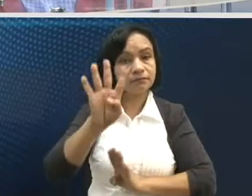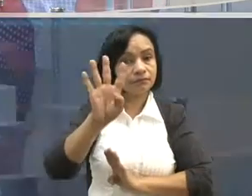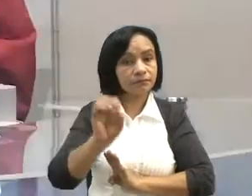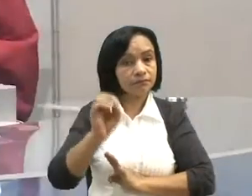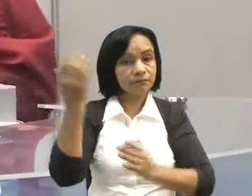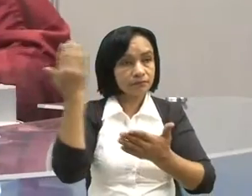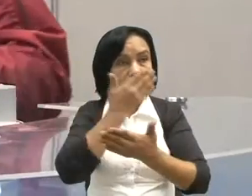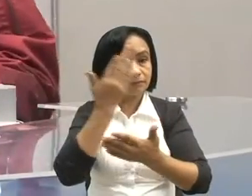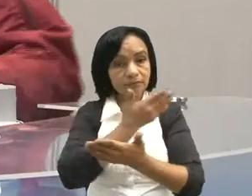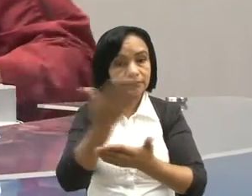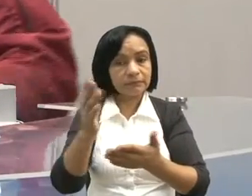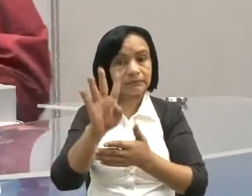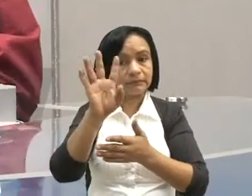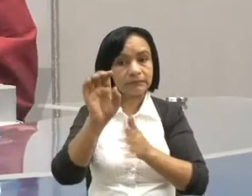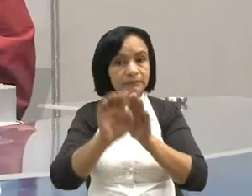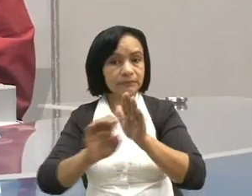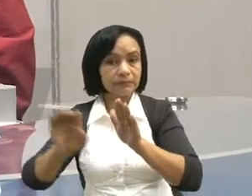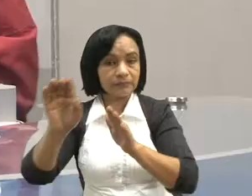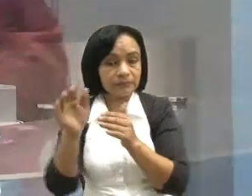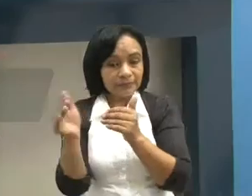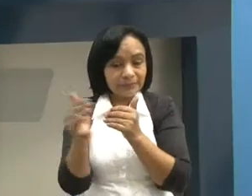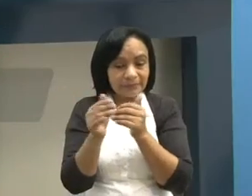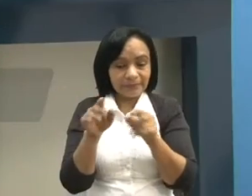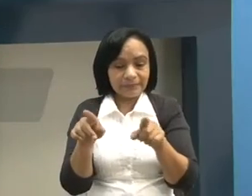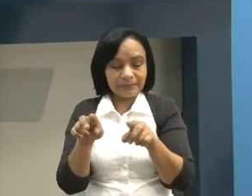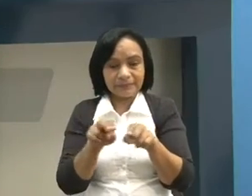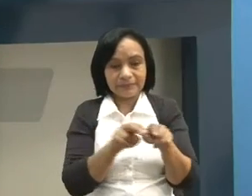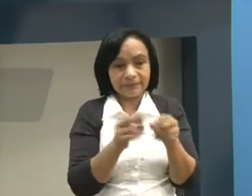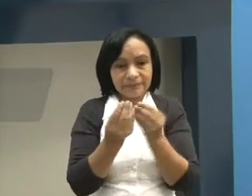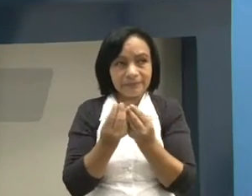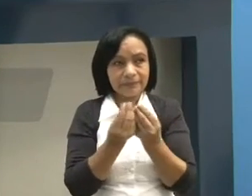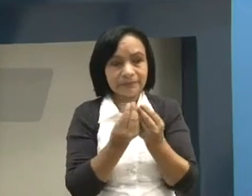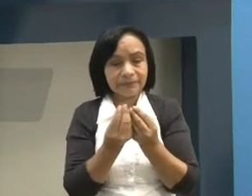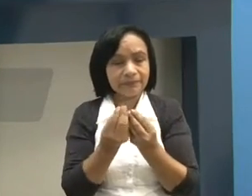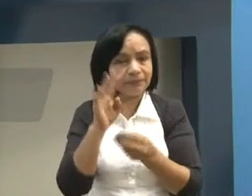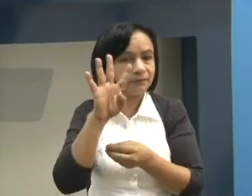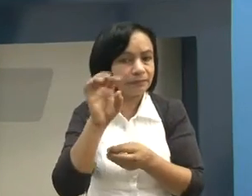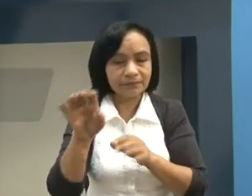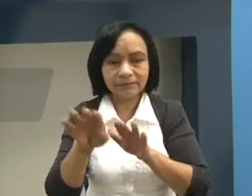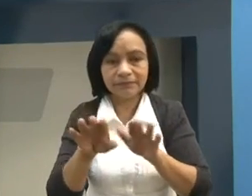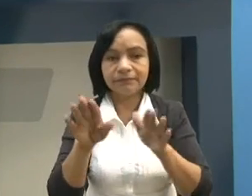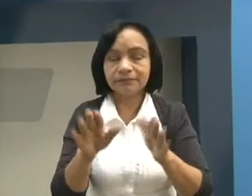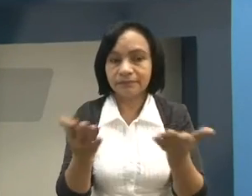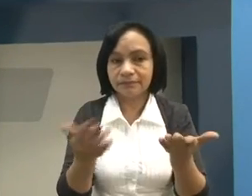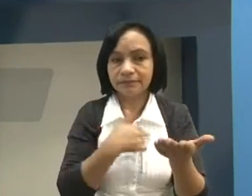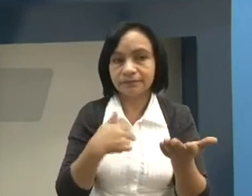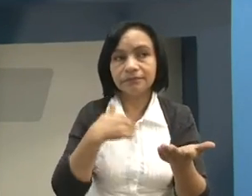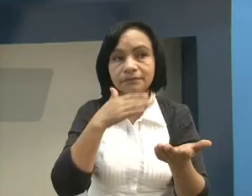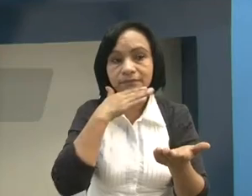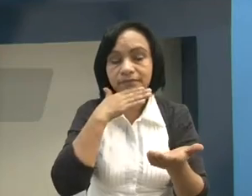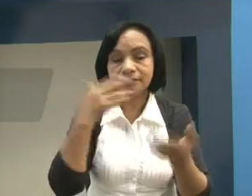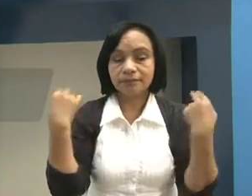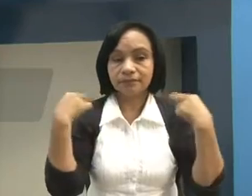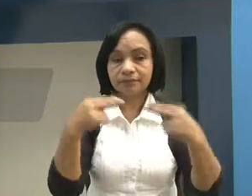estudiantes. Si metemos más de 40, ya comienzan a estar hacinadas, comienzan a estar muy apiñadas, como decimos. Pero además eso le dificulta la labor al